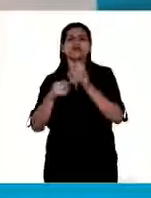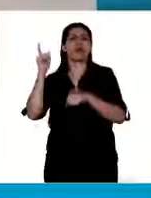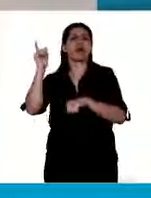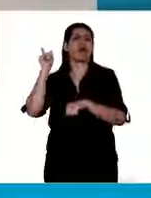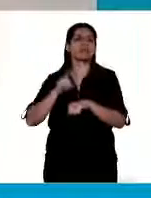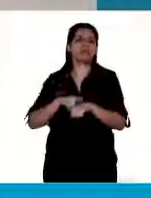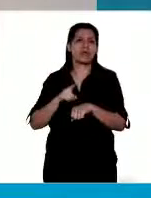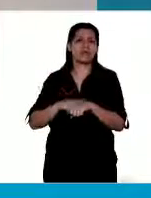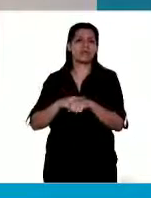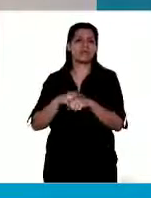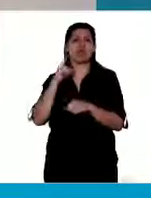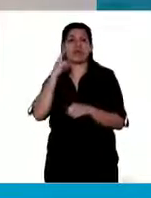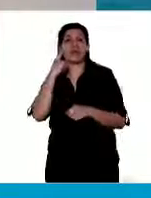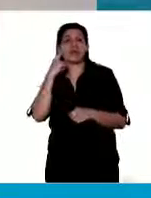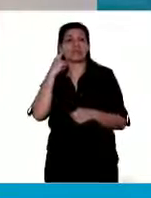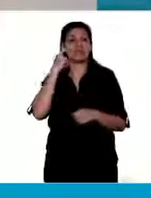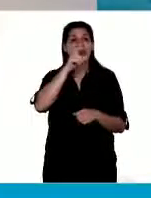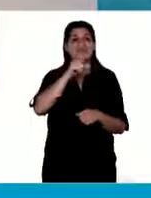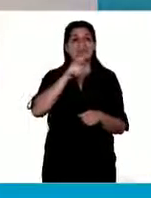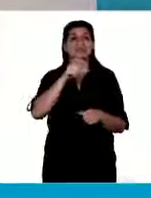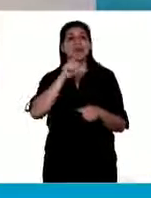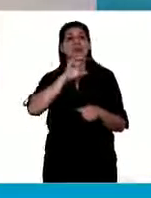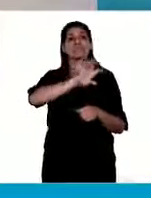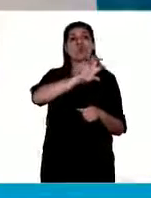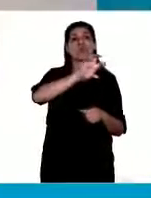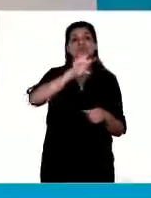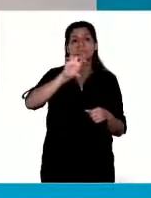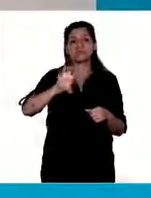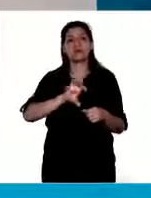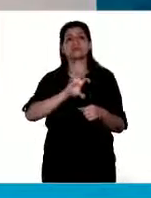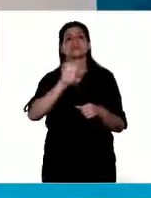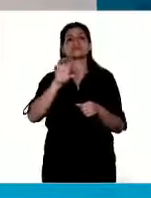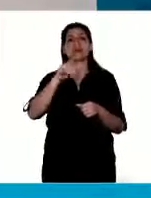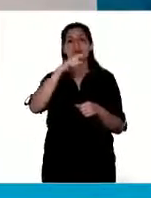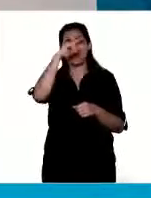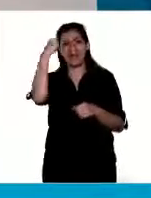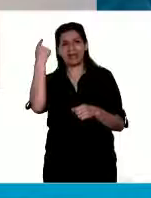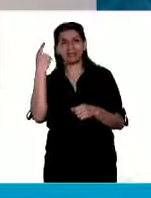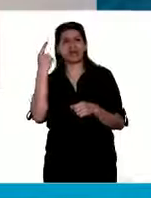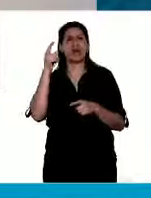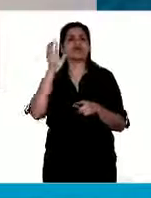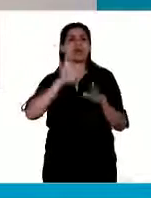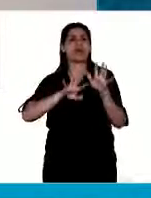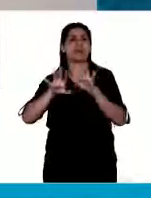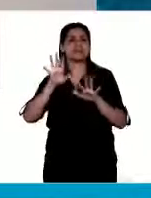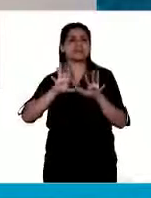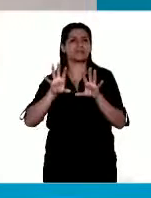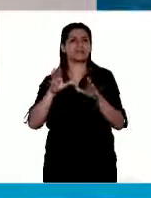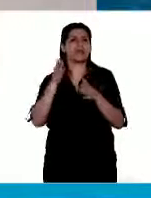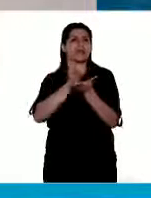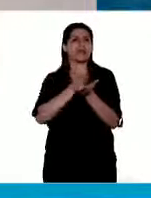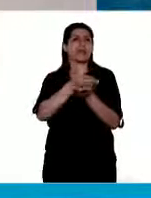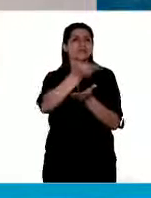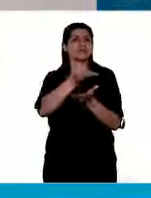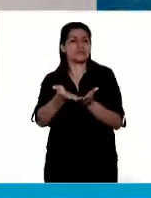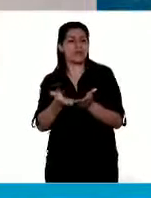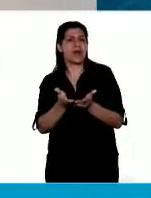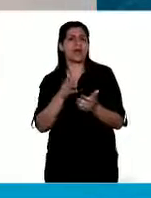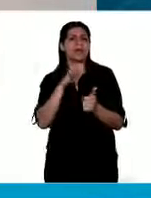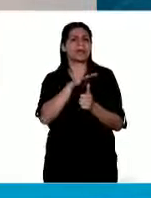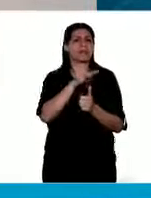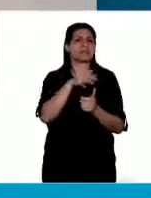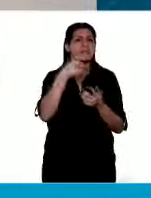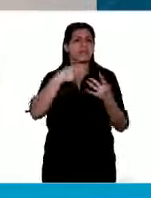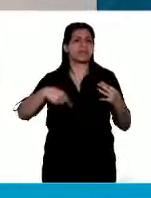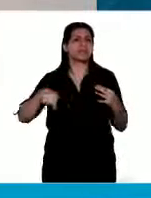los intendentes, con las demás provincias, con la nación, con las organizaciones de derechos humanos, con las ONG de víctimas y con los mismos